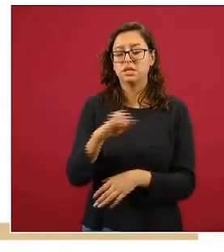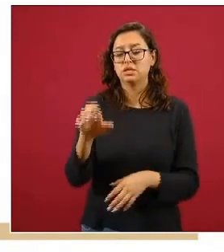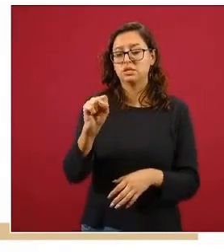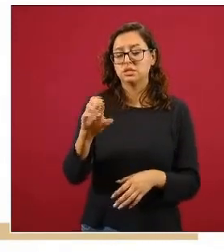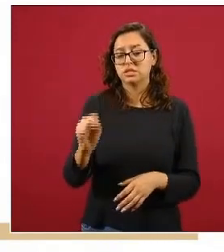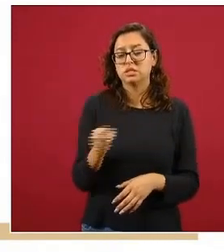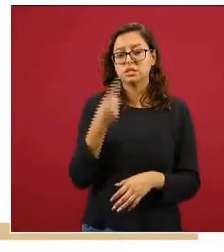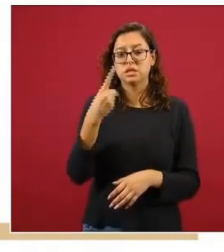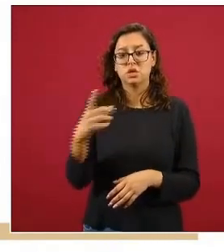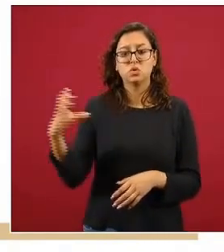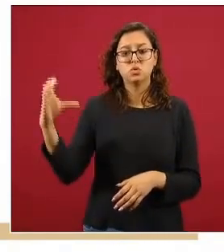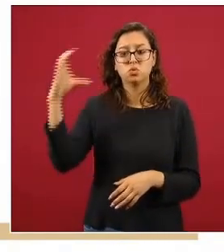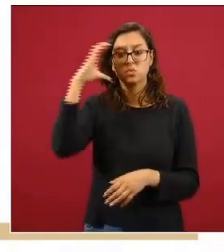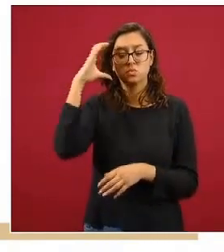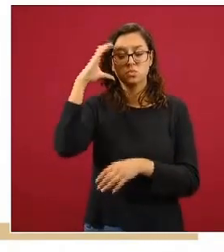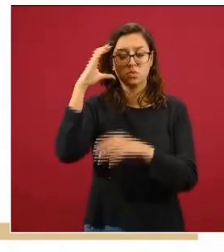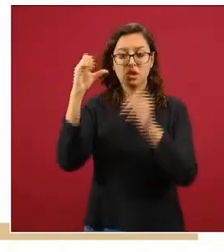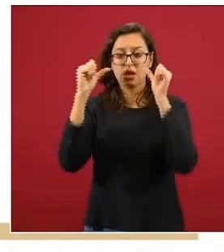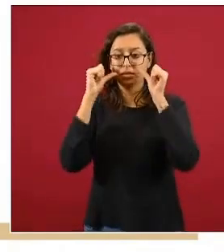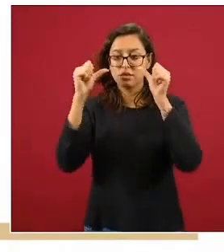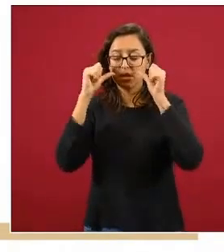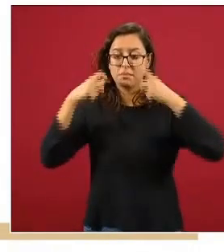tratamiento de COVID o del síndrome COVID,